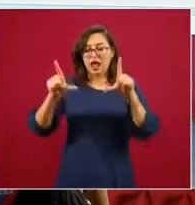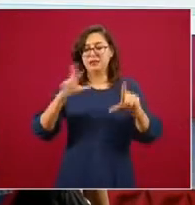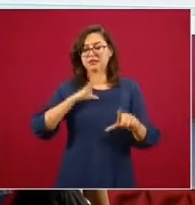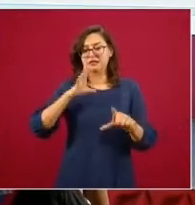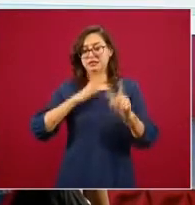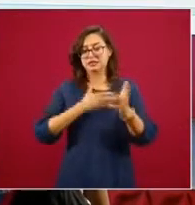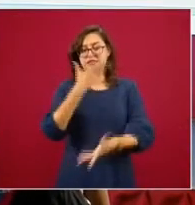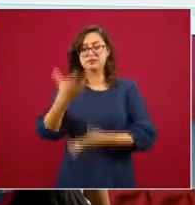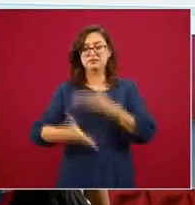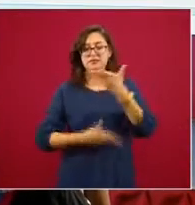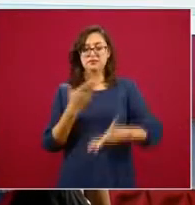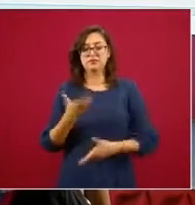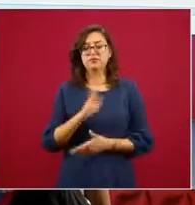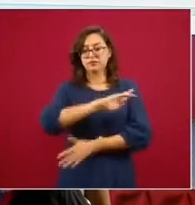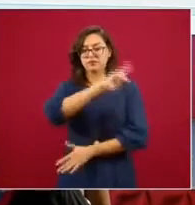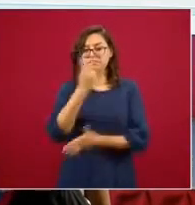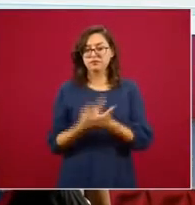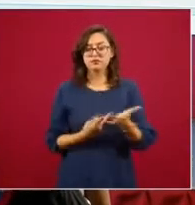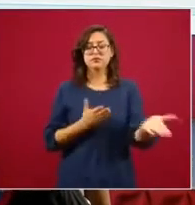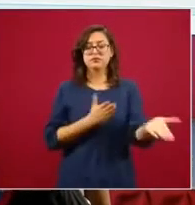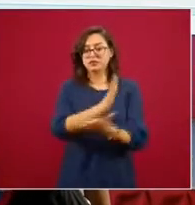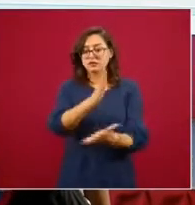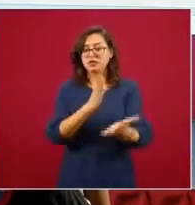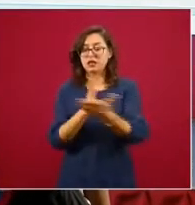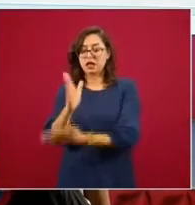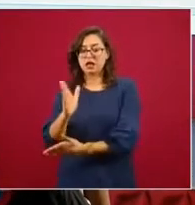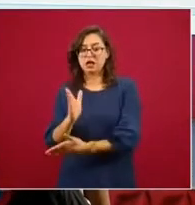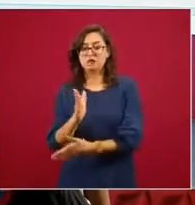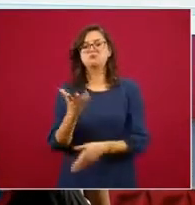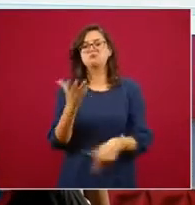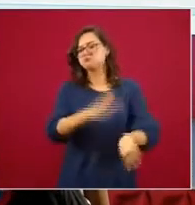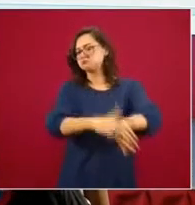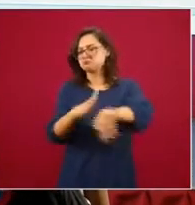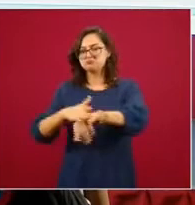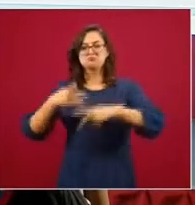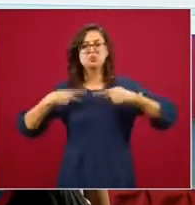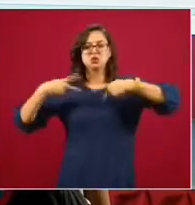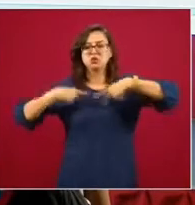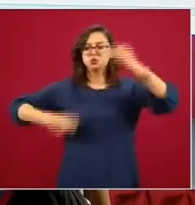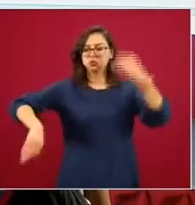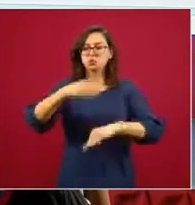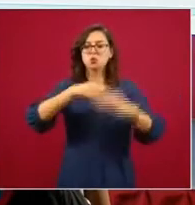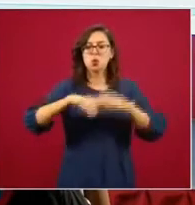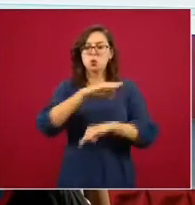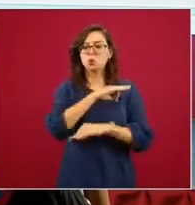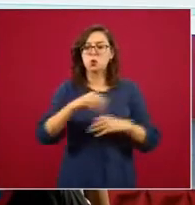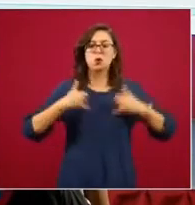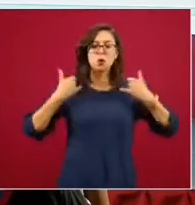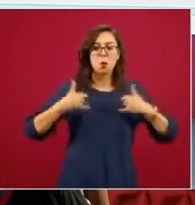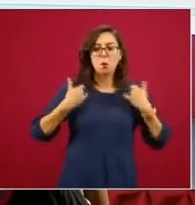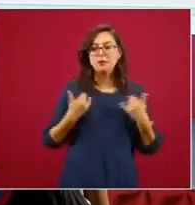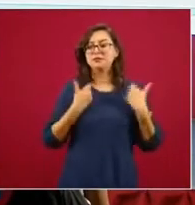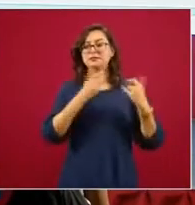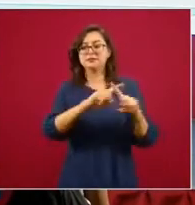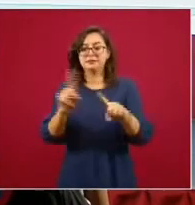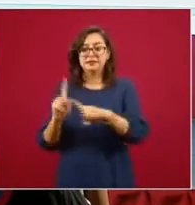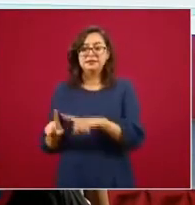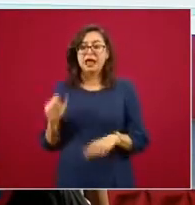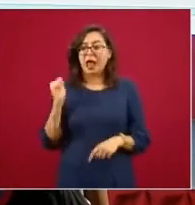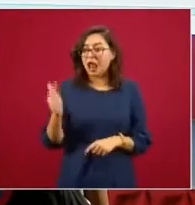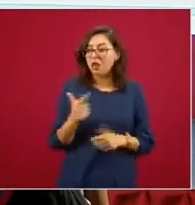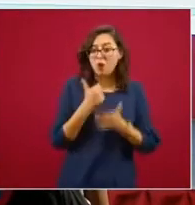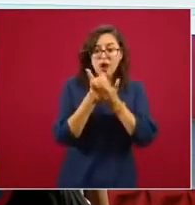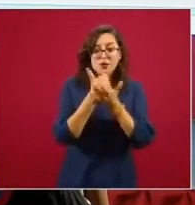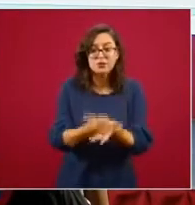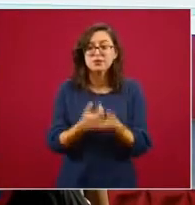para poder acceder a este programa Contacto Joven, le invitamos a todas las personas que nos están viendo, adolescentes, jóvenes que necesiten